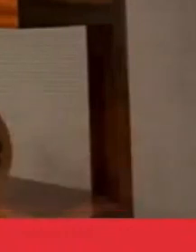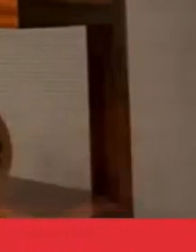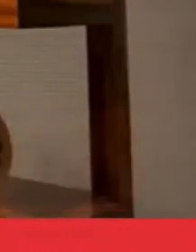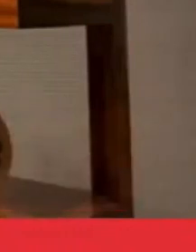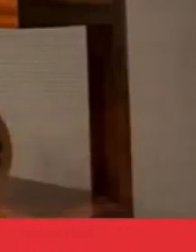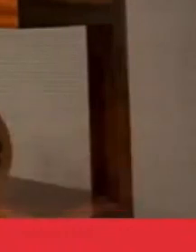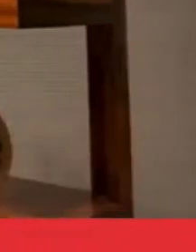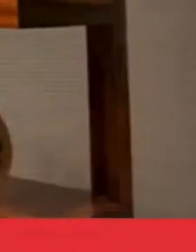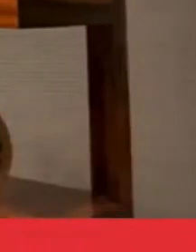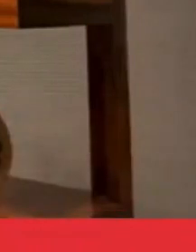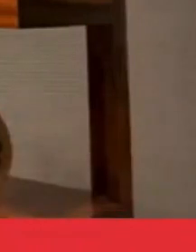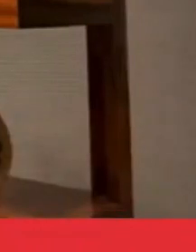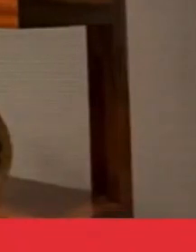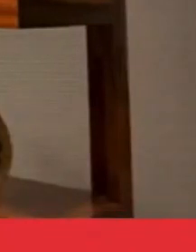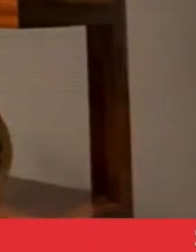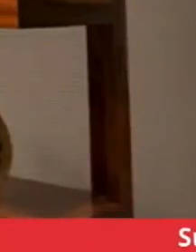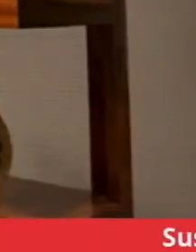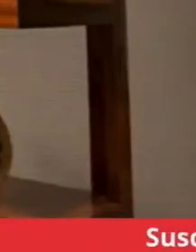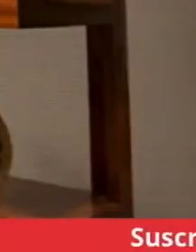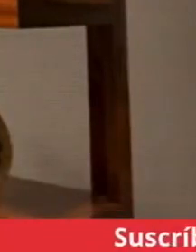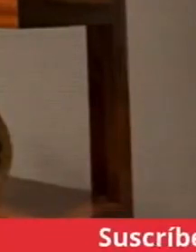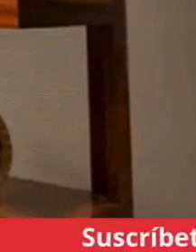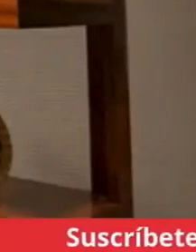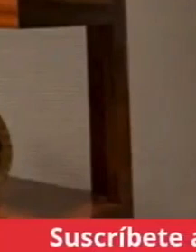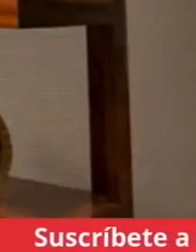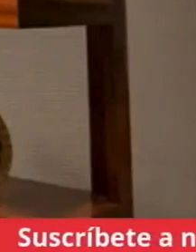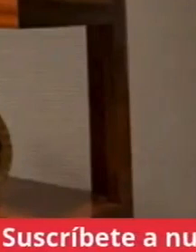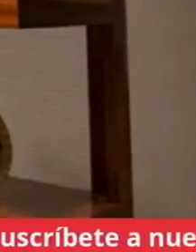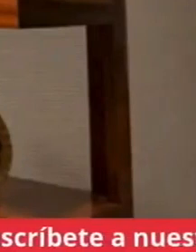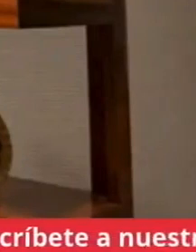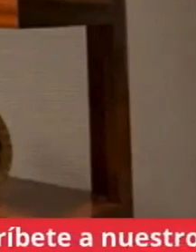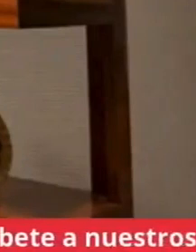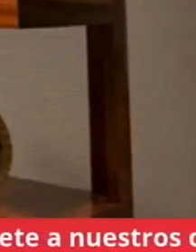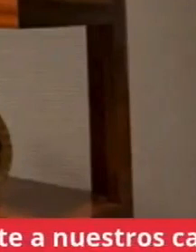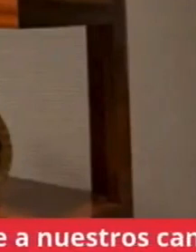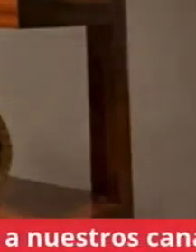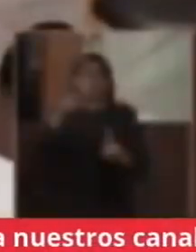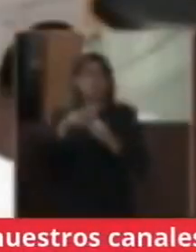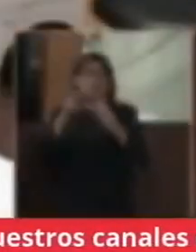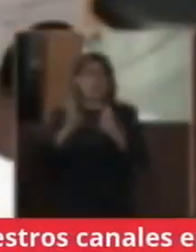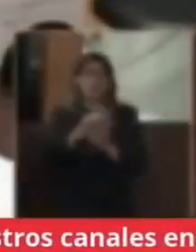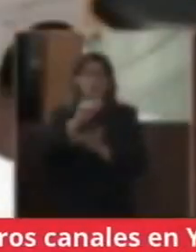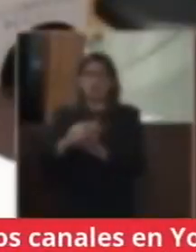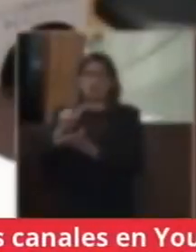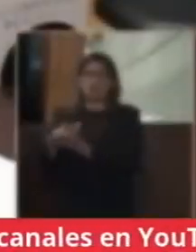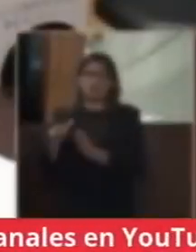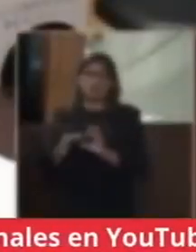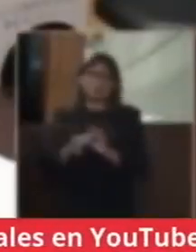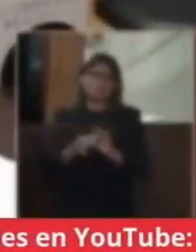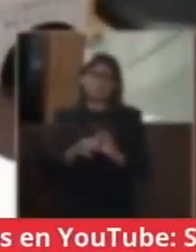partidos tendrán que postular. En el caso de Morena, te quiero decir que ya se han anunciado 4 candidaturas de mujeres en Baja